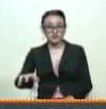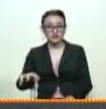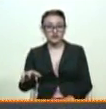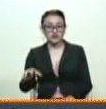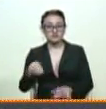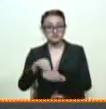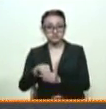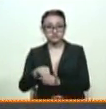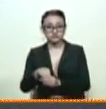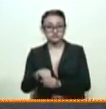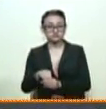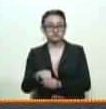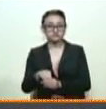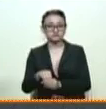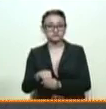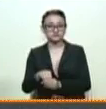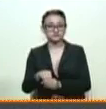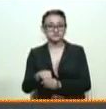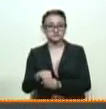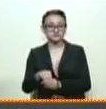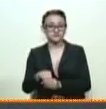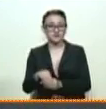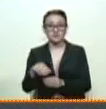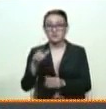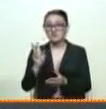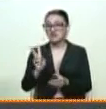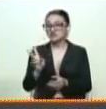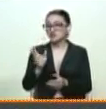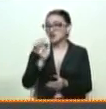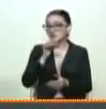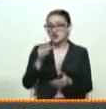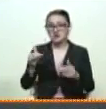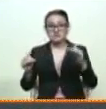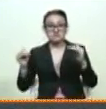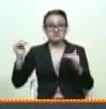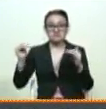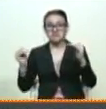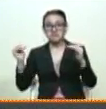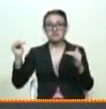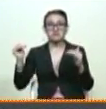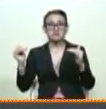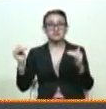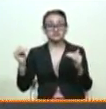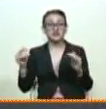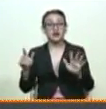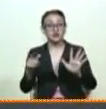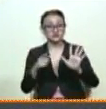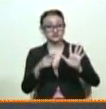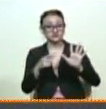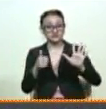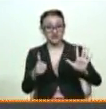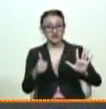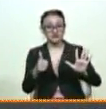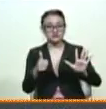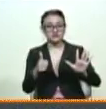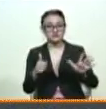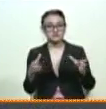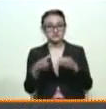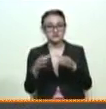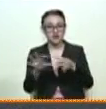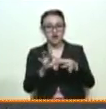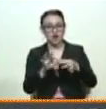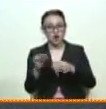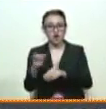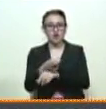debido a la inestabilidad de Venezuela. Seis, la conformación de una alianza de